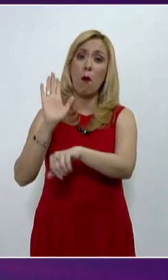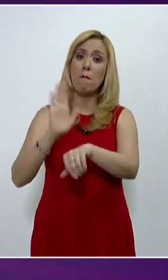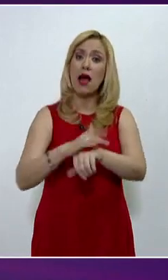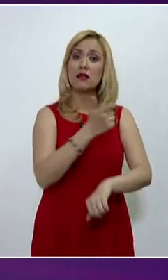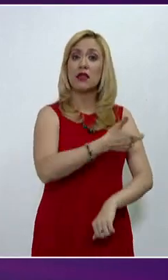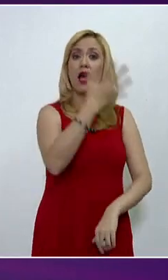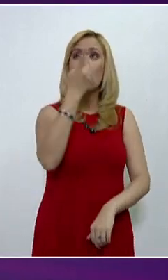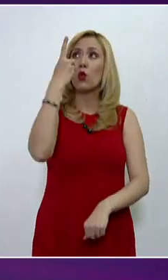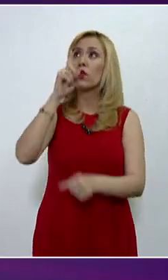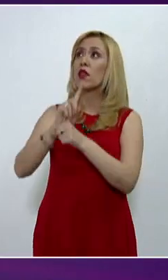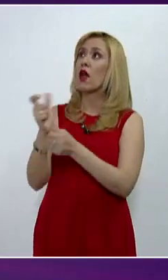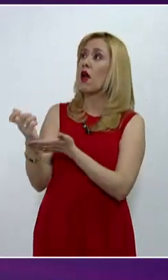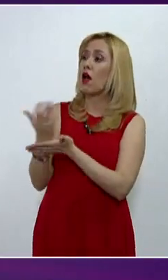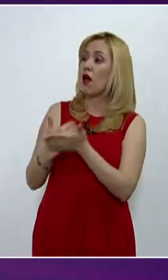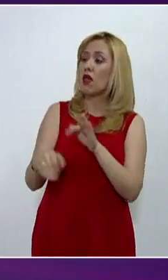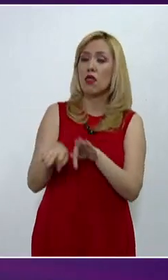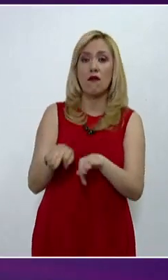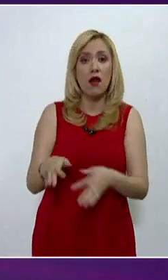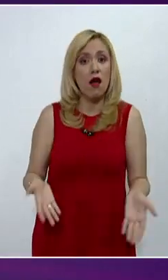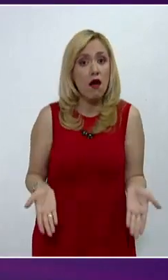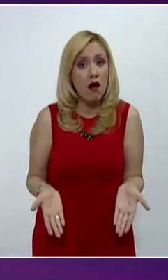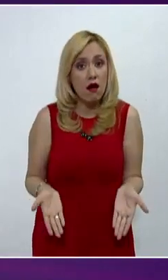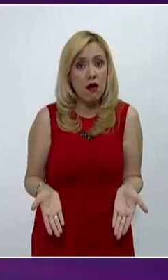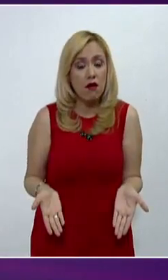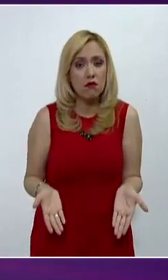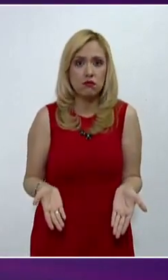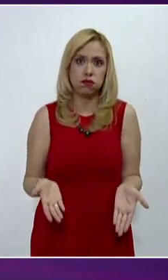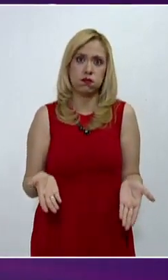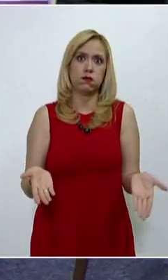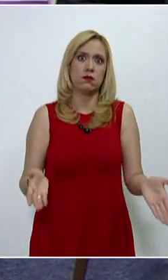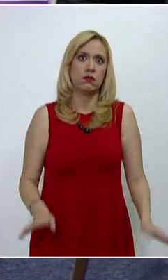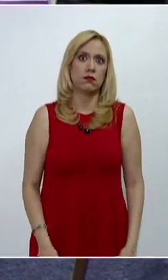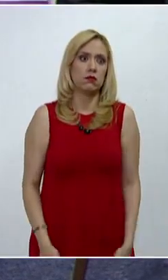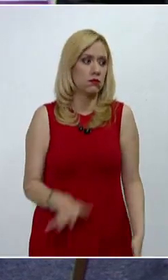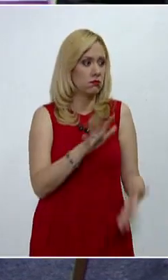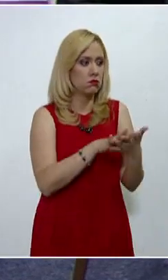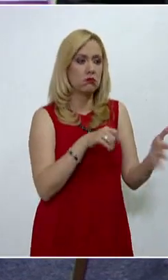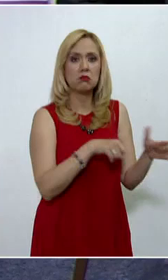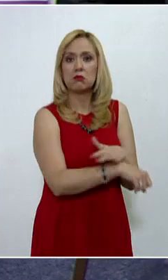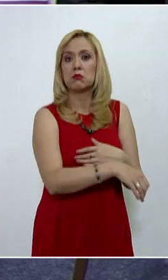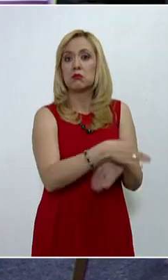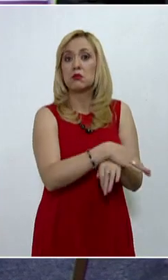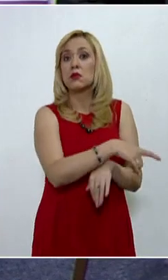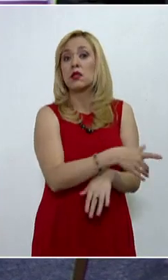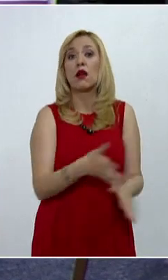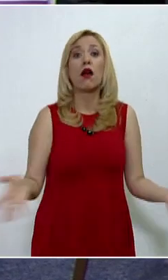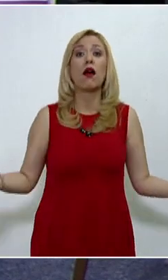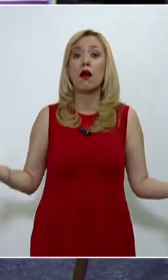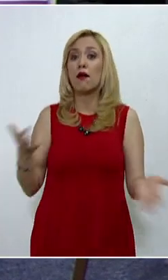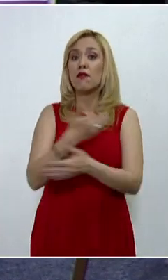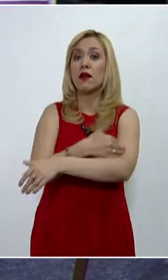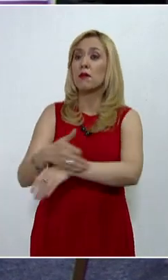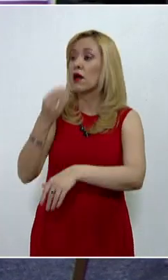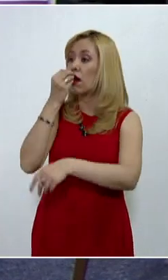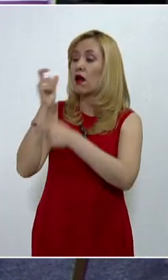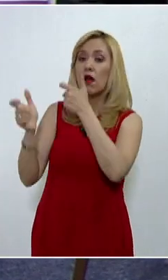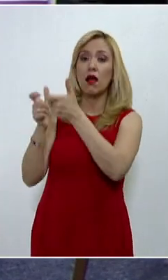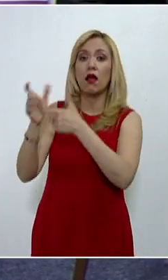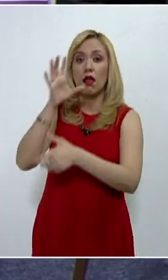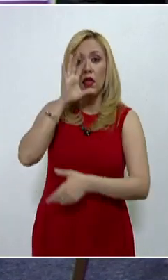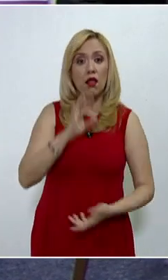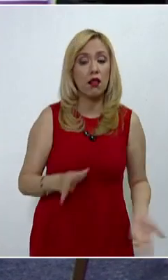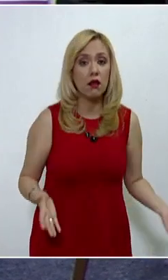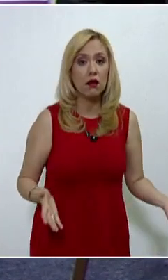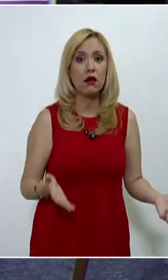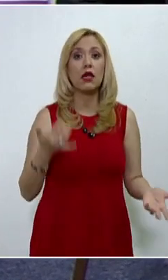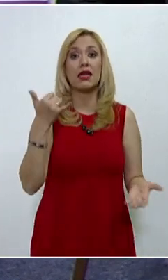mínimo. O sea, nos sale más caro tener a alguien en prisión que a alguien trabajando. Además, lo detienes en prisión preventiva oficiosa y deja de mantener a su familia. Y además, quien